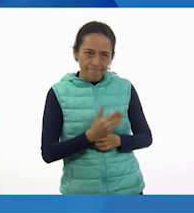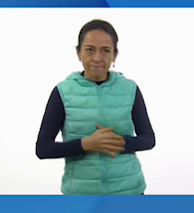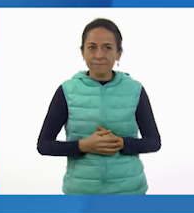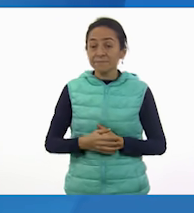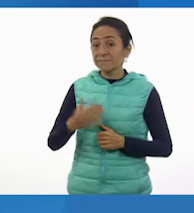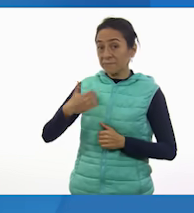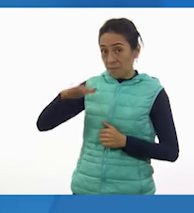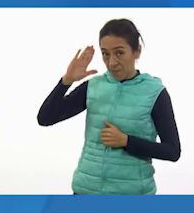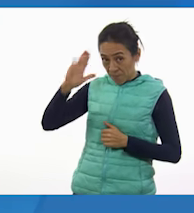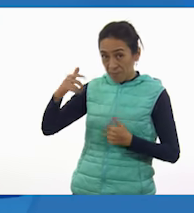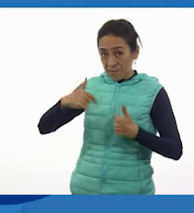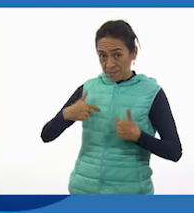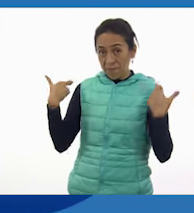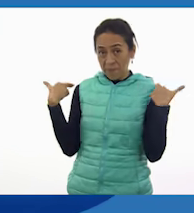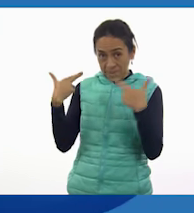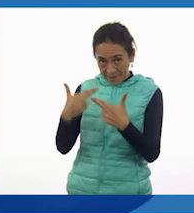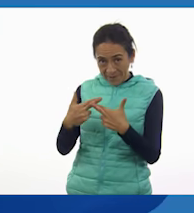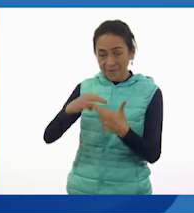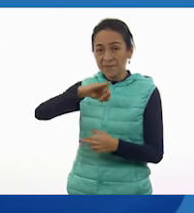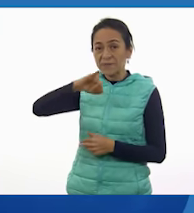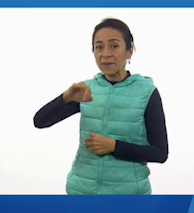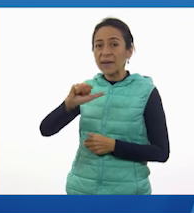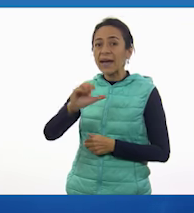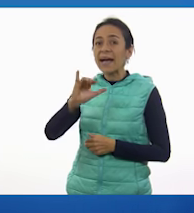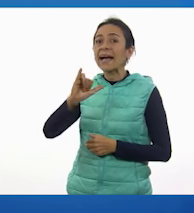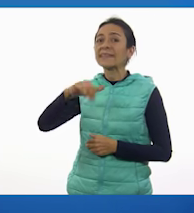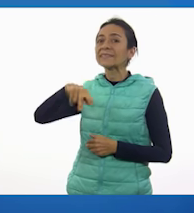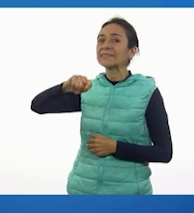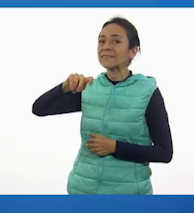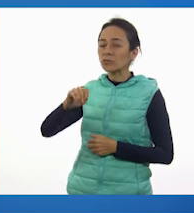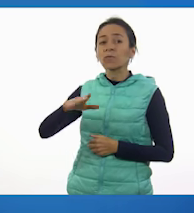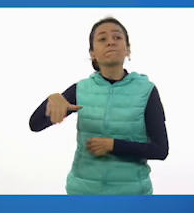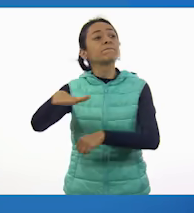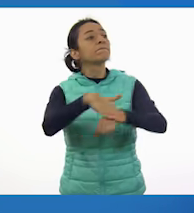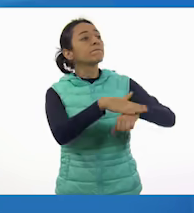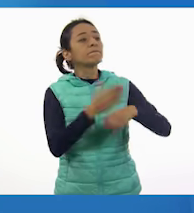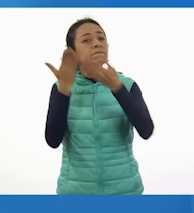Yo soy el profesor Jacinto. Muchachos, ella es Cristina y es su nueva compañera.